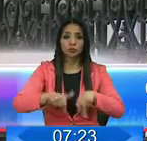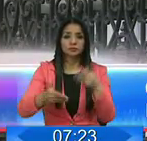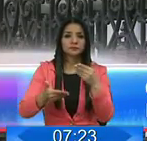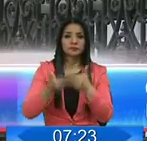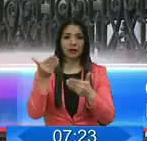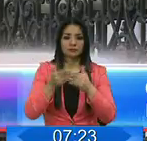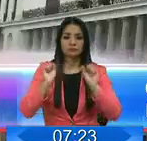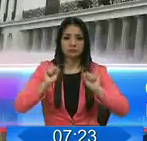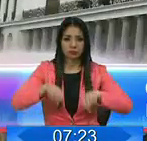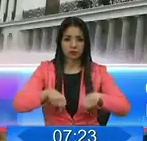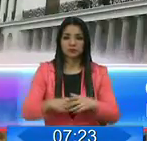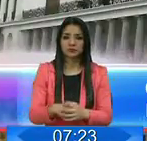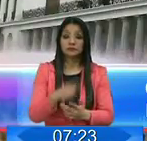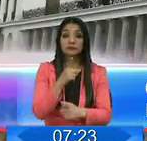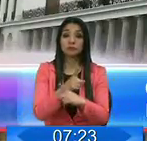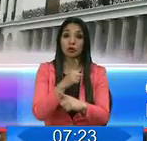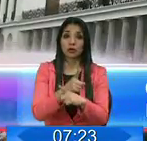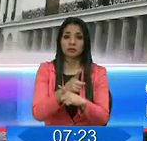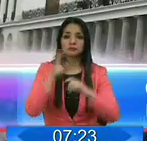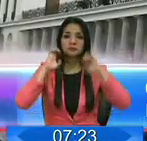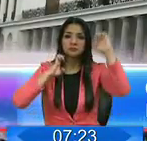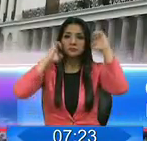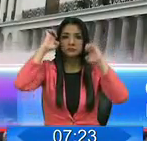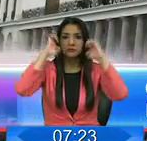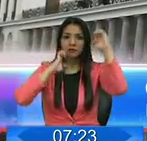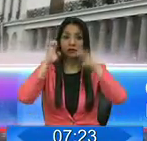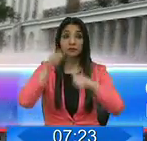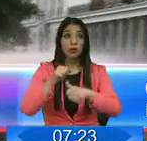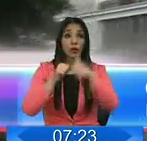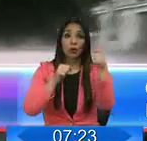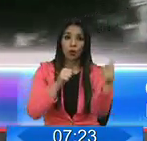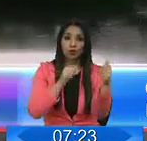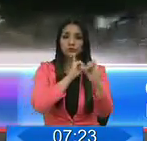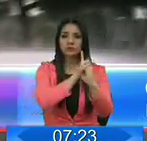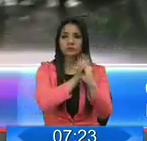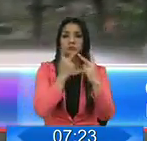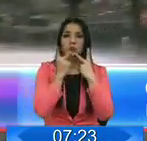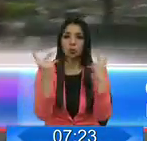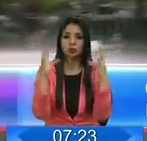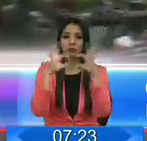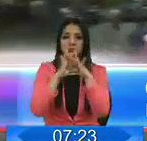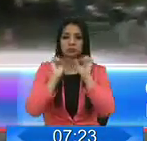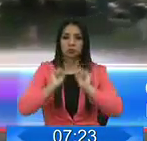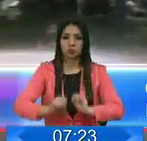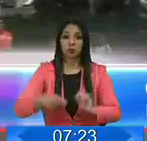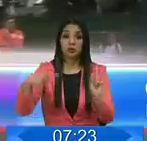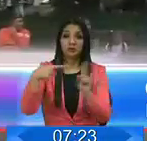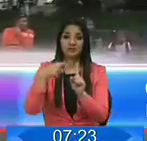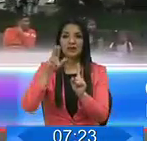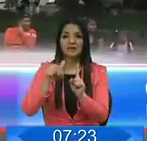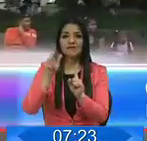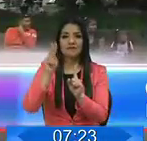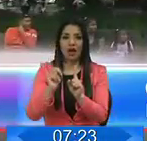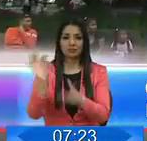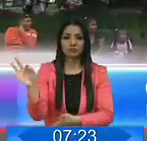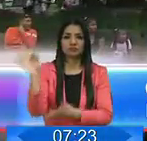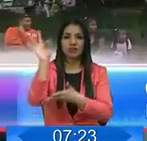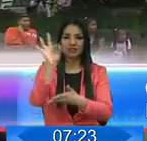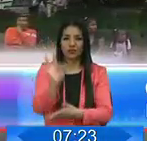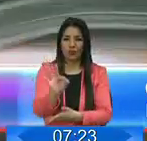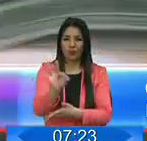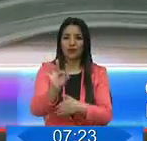ello, establecerá estrategias con otras entidades públicas. Por su parte, Iván Granda, quien fue designado para dirigir esta